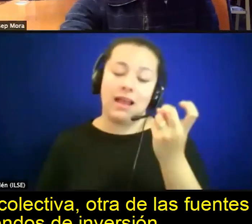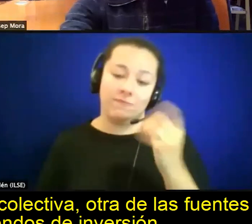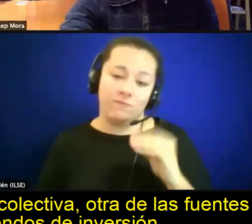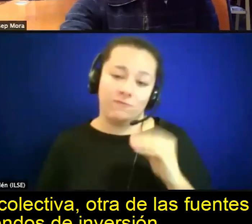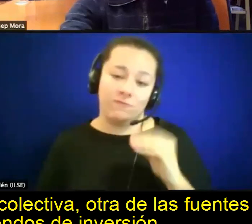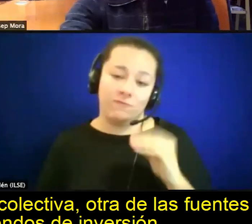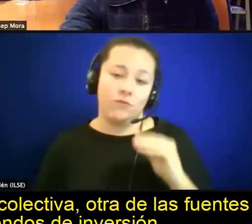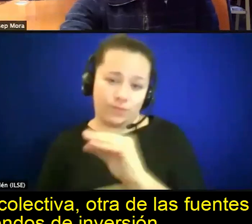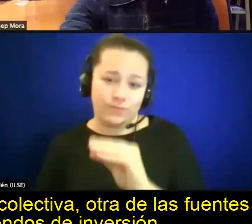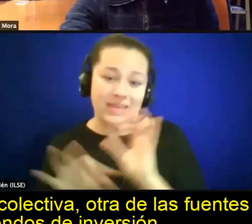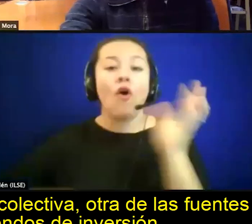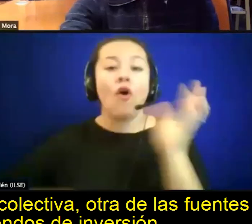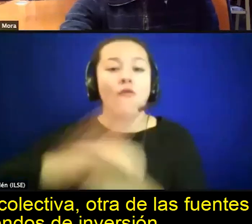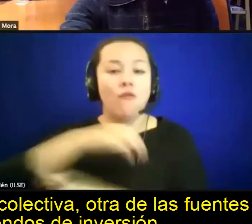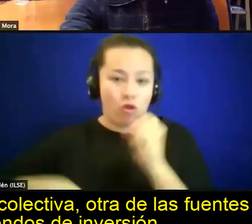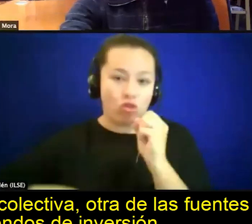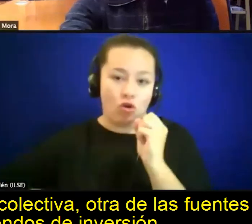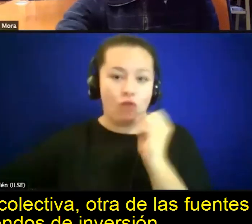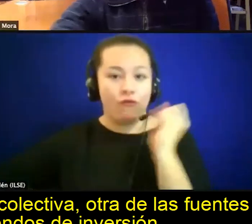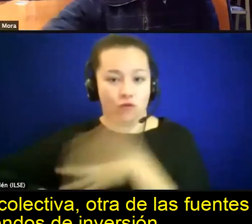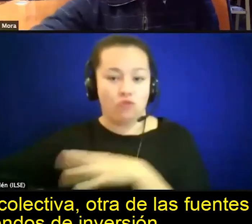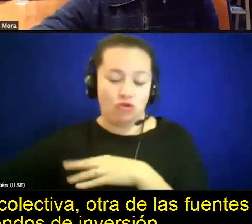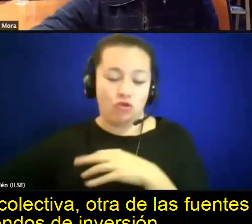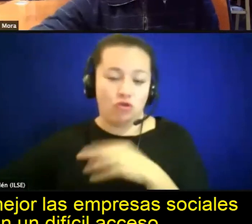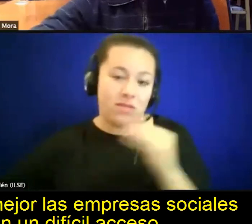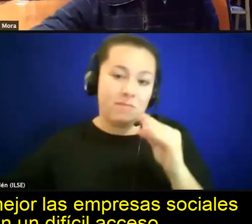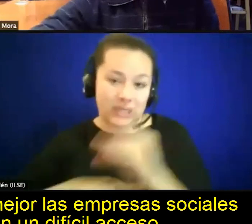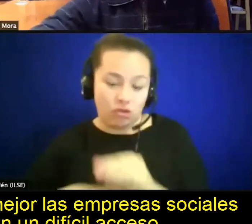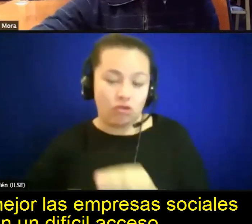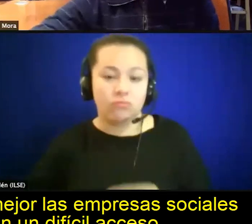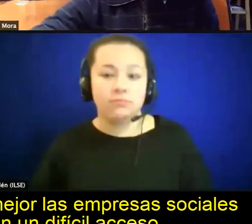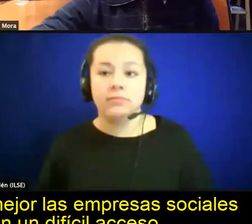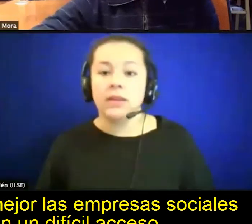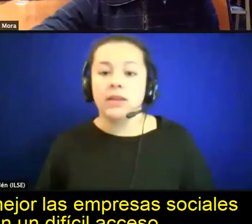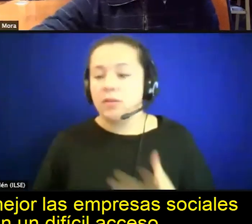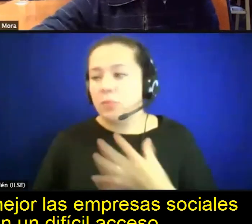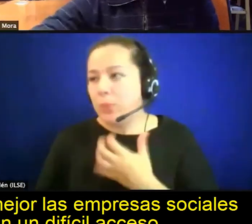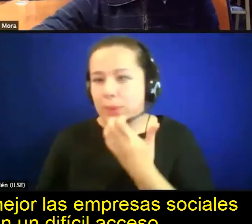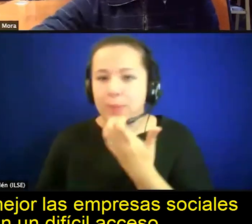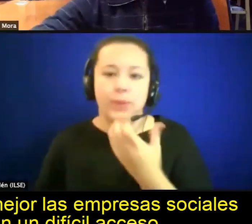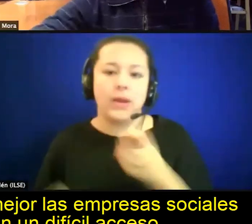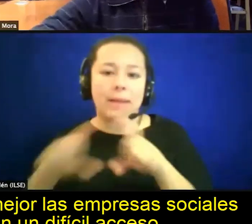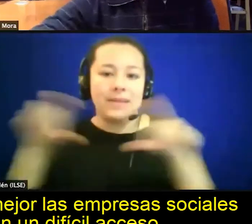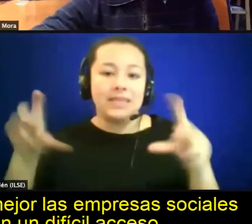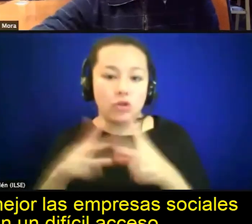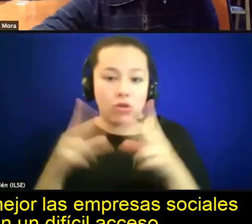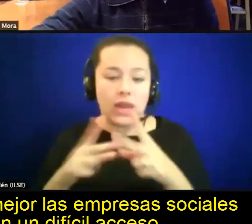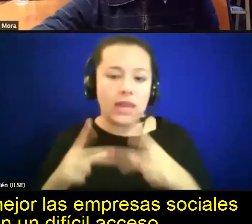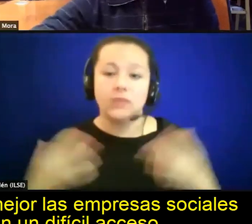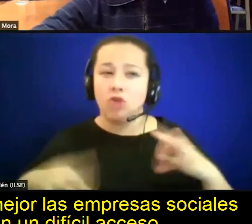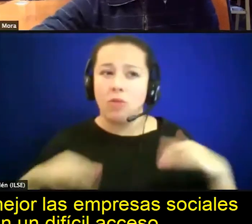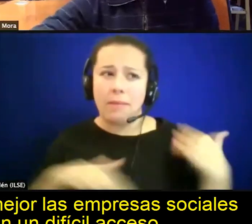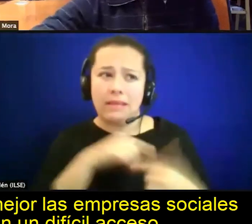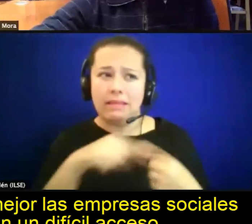inversión. Estos fondos en los que a lo mejor, bueno, pues las empresas sociales tradicionalmente tenían un